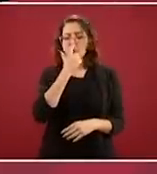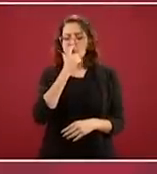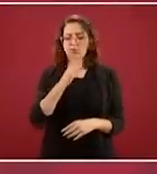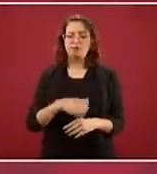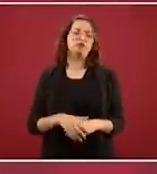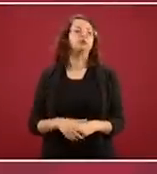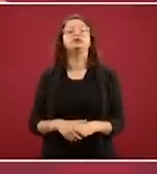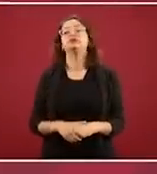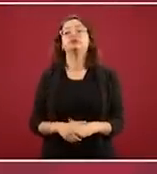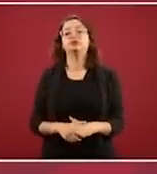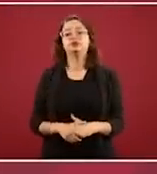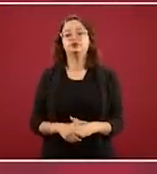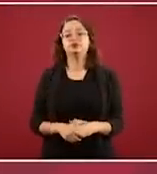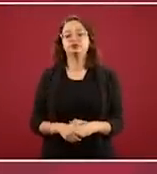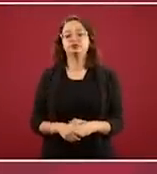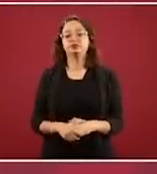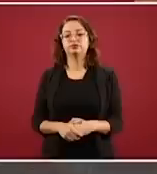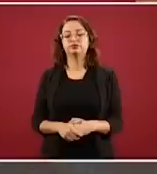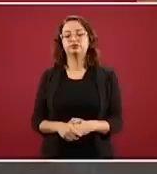policía mal